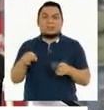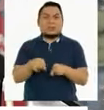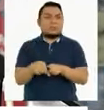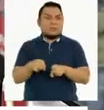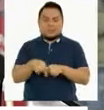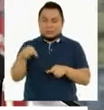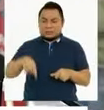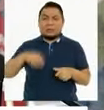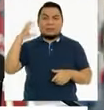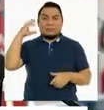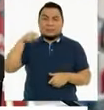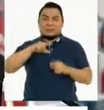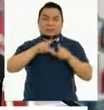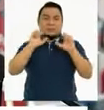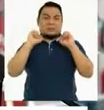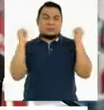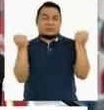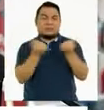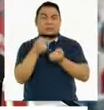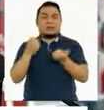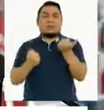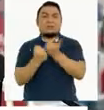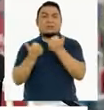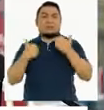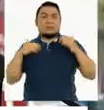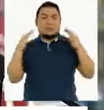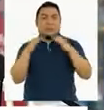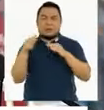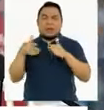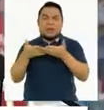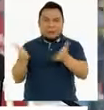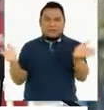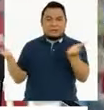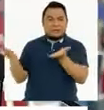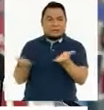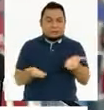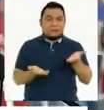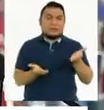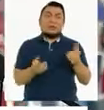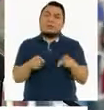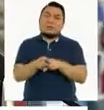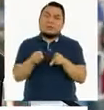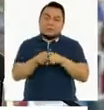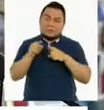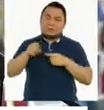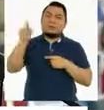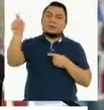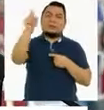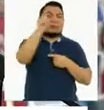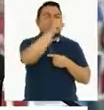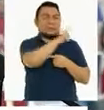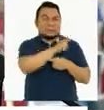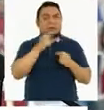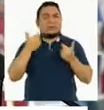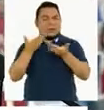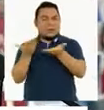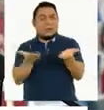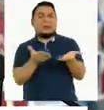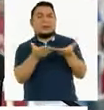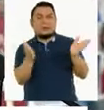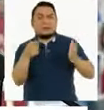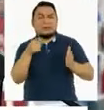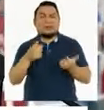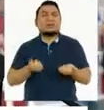Miraflores, en la cual hemos contado con el apoyo de la Municipalidad Distrital, sino también, además de dar facilidades,